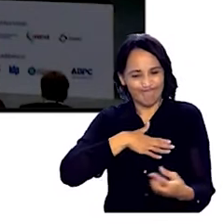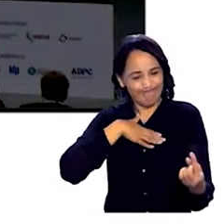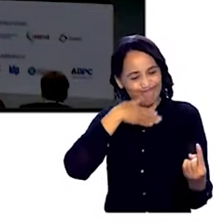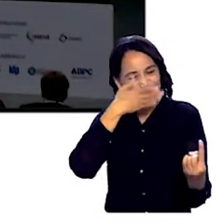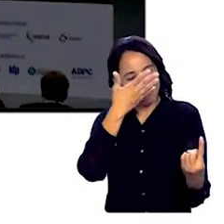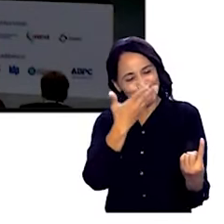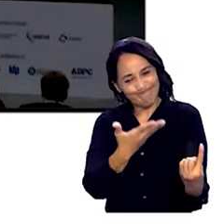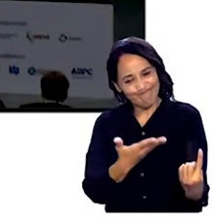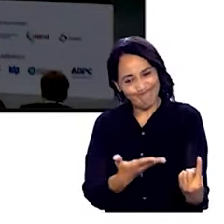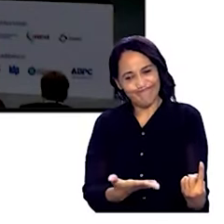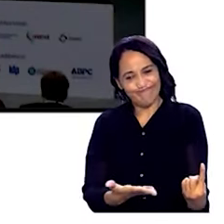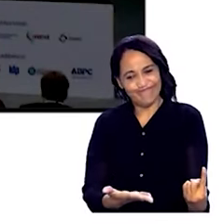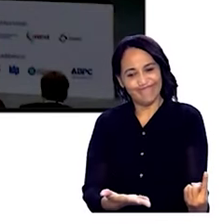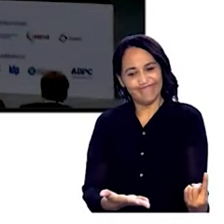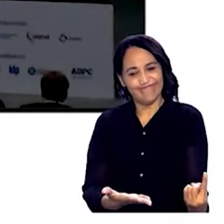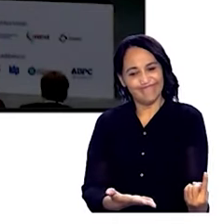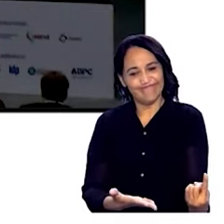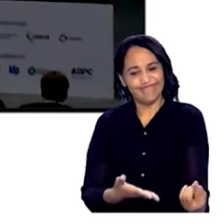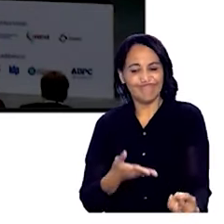distancia